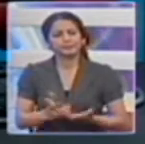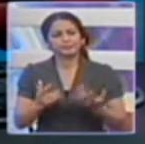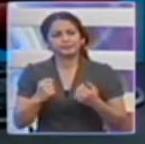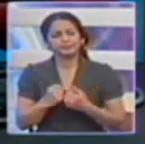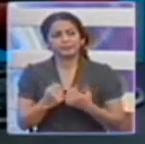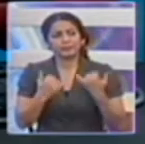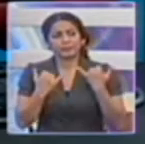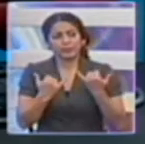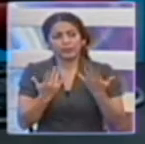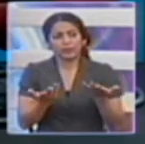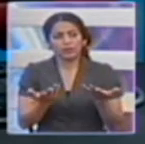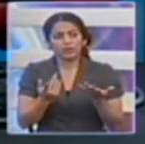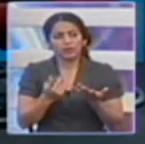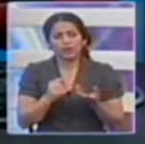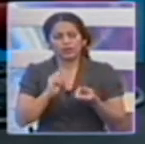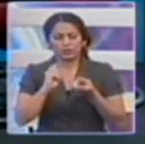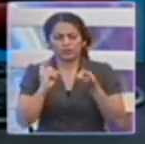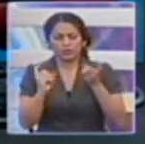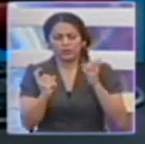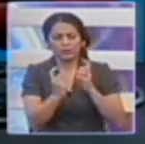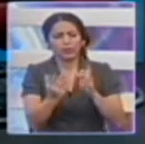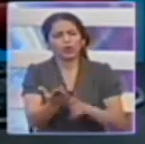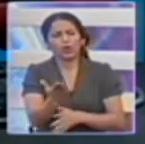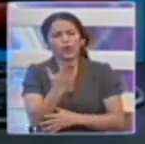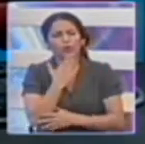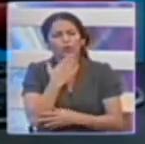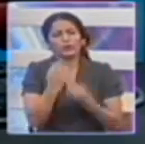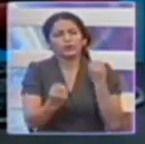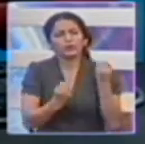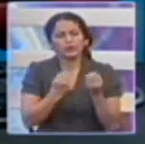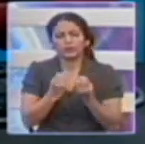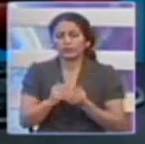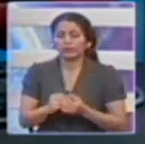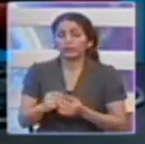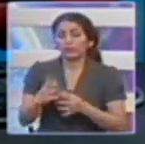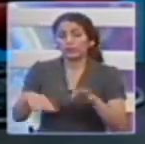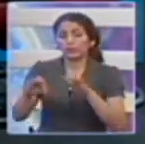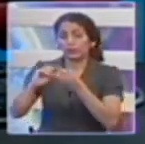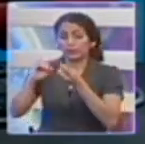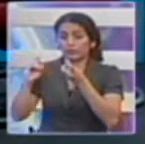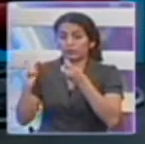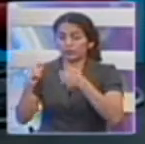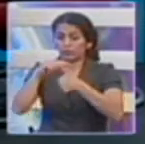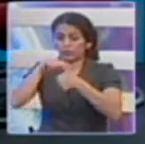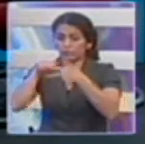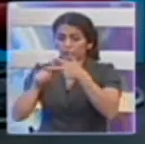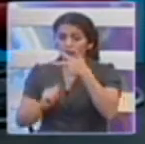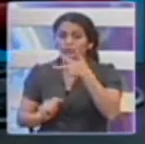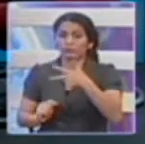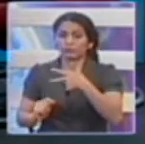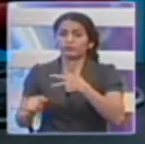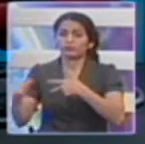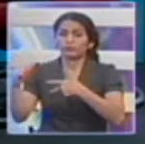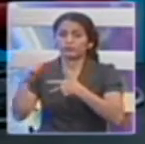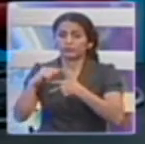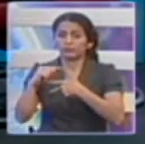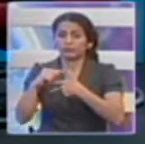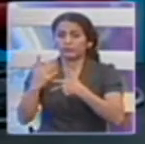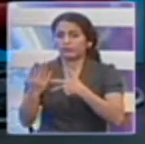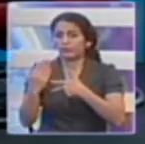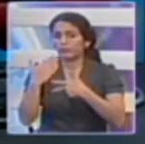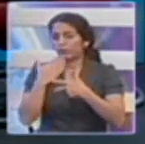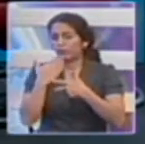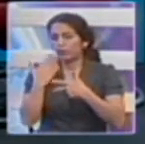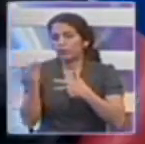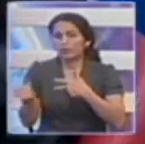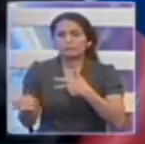que se aplica, se debe aplicar dentro de este tema? Creemos que hay tres parámetros que han sido importantísimos. Primero, la alta carga impositiva, no solo en